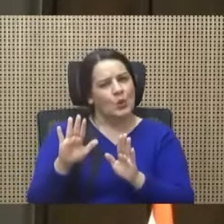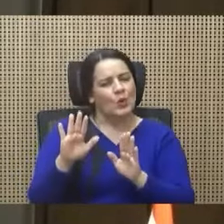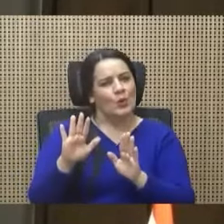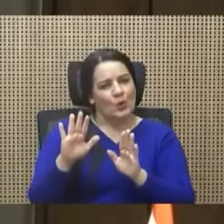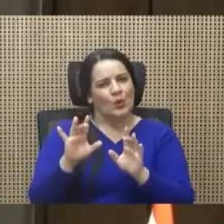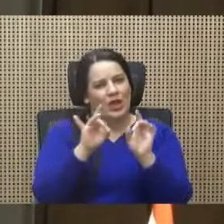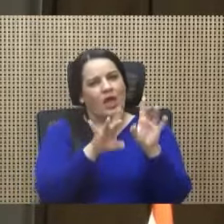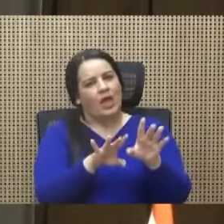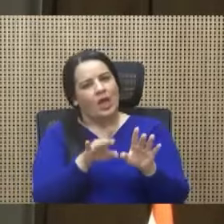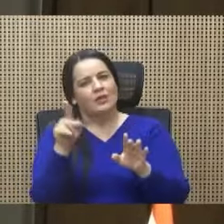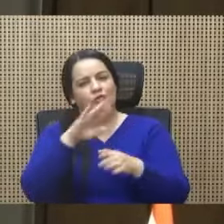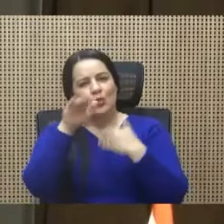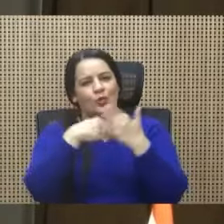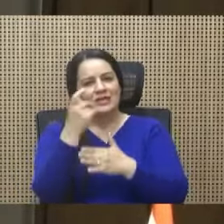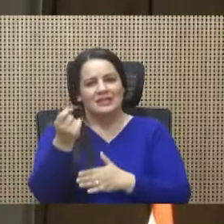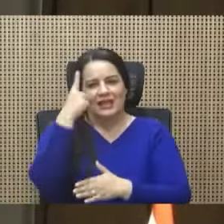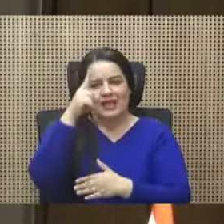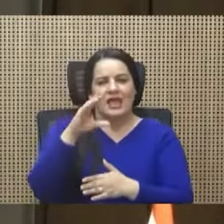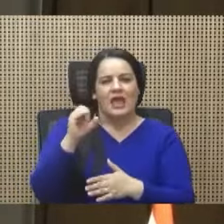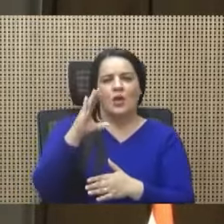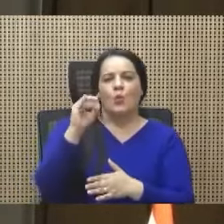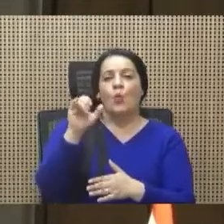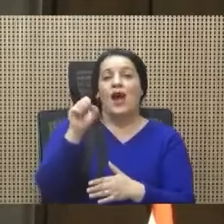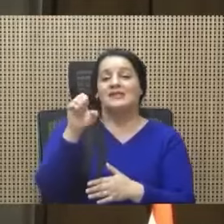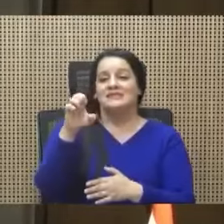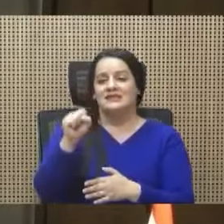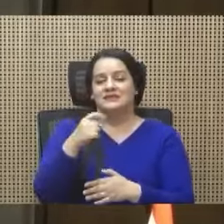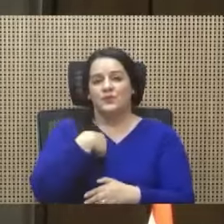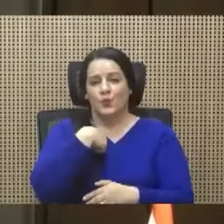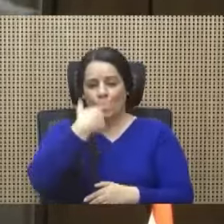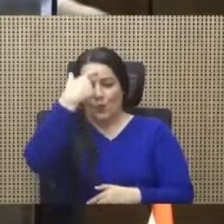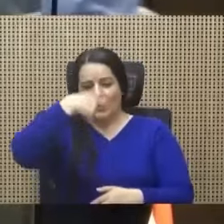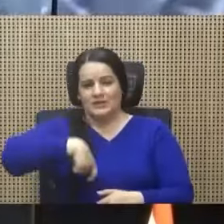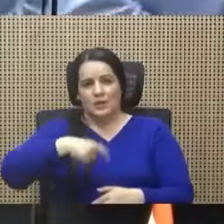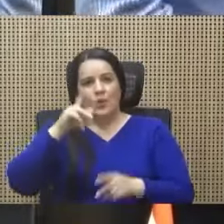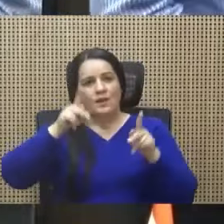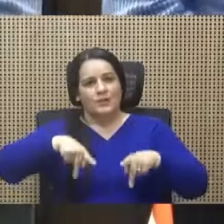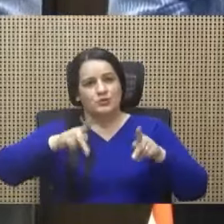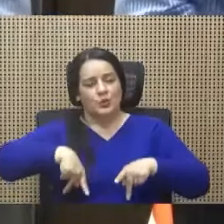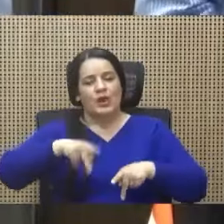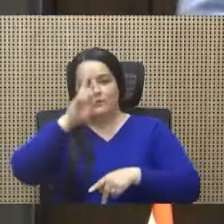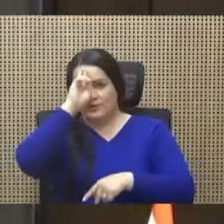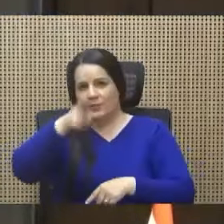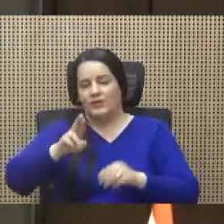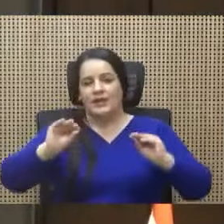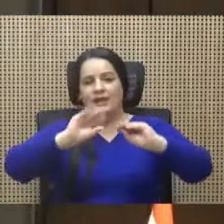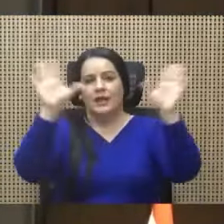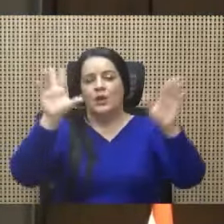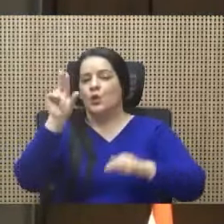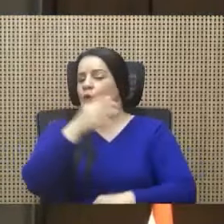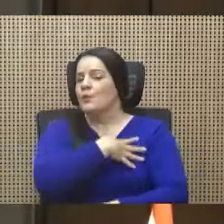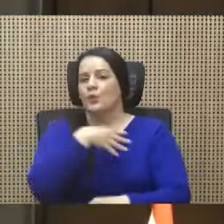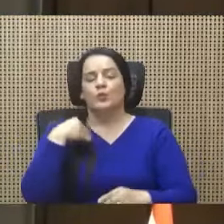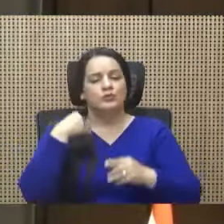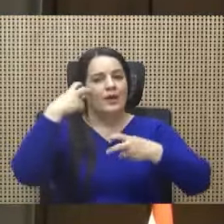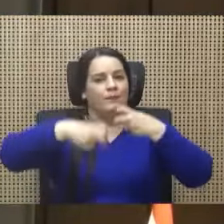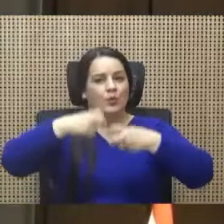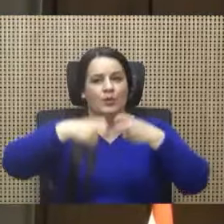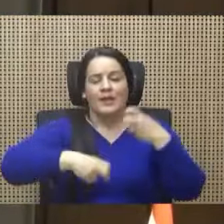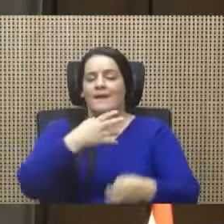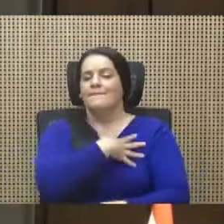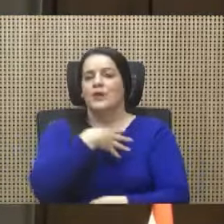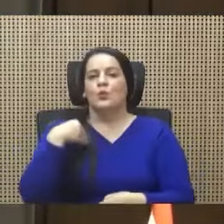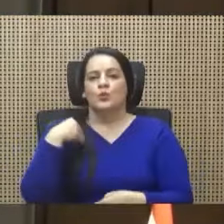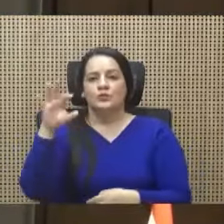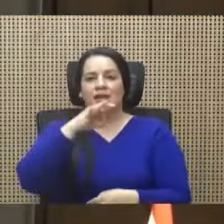entienden qué son sus secuaces. Yo he sido una persona muy respetuosa, muy clara en que no me gustan los problemas, que me gusta el